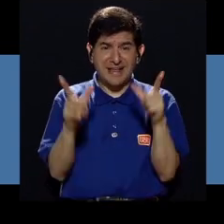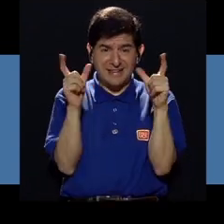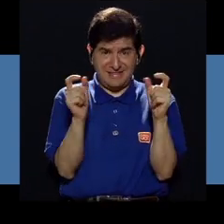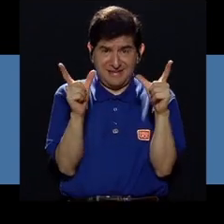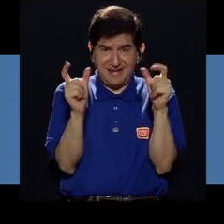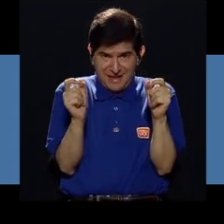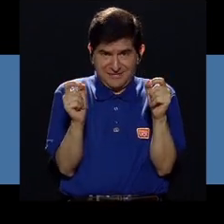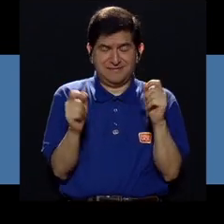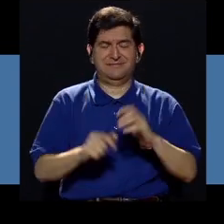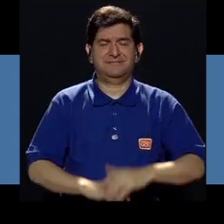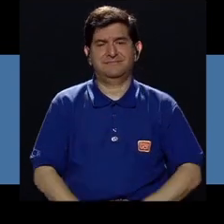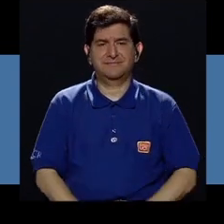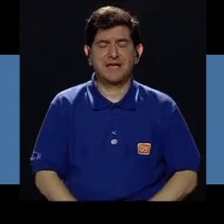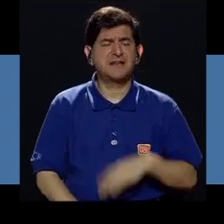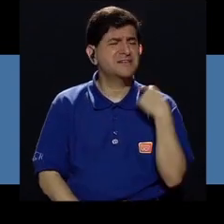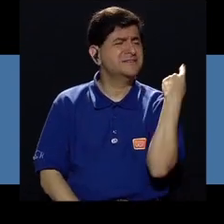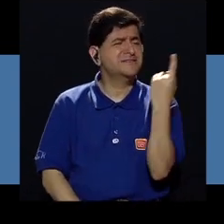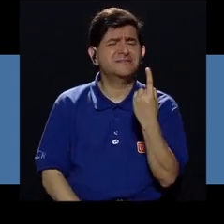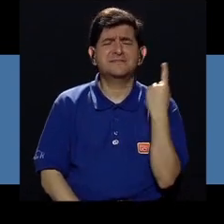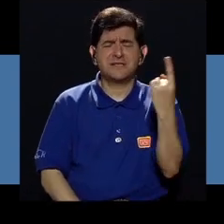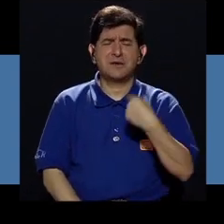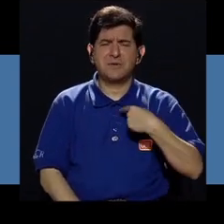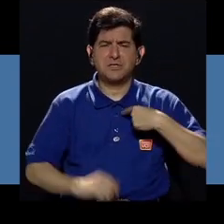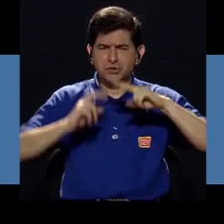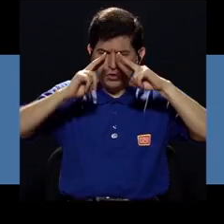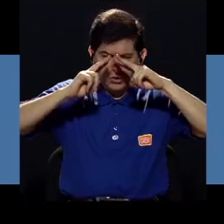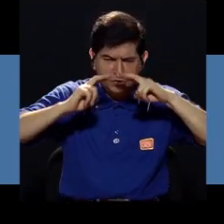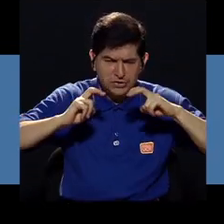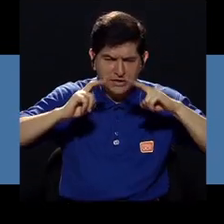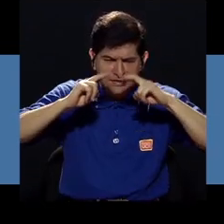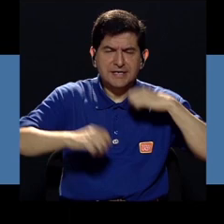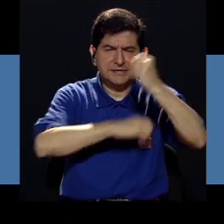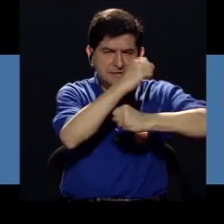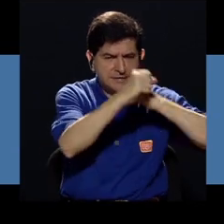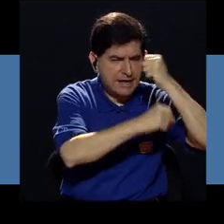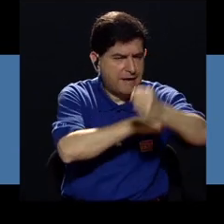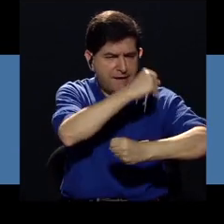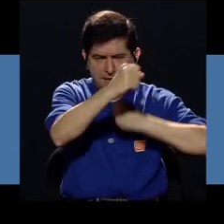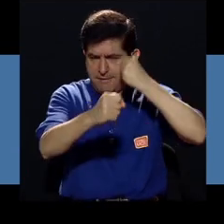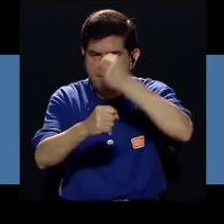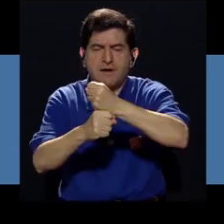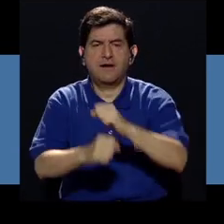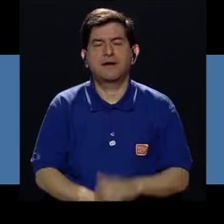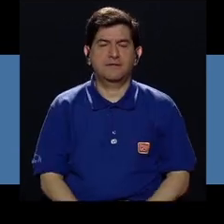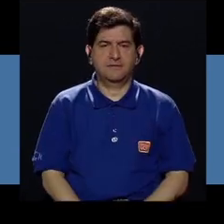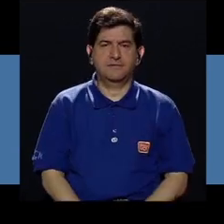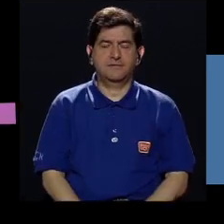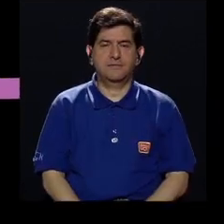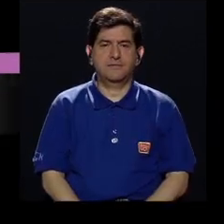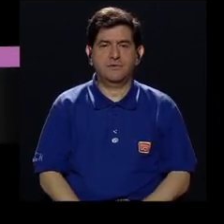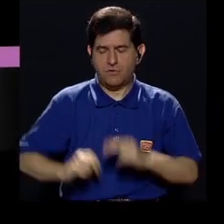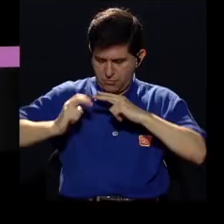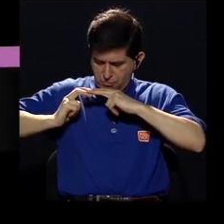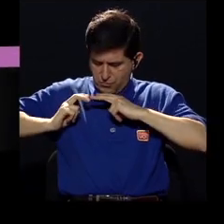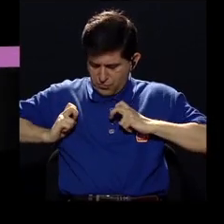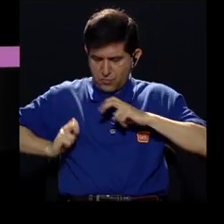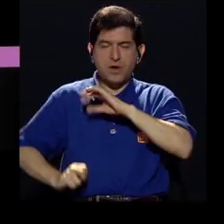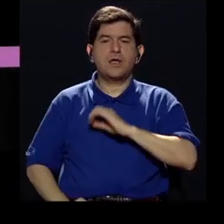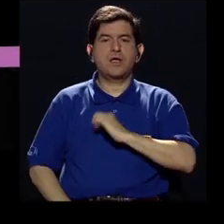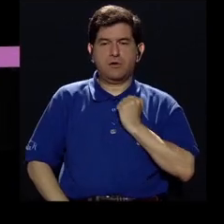porque siempre me dicen mis análisis cada año la mamografía y el